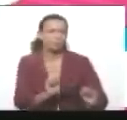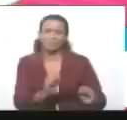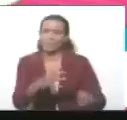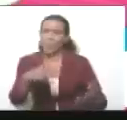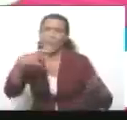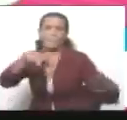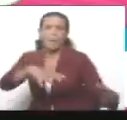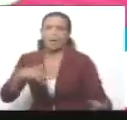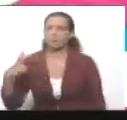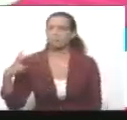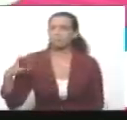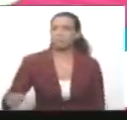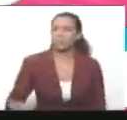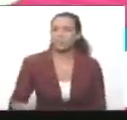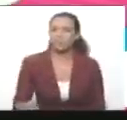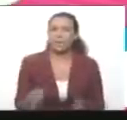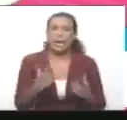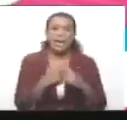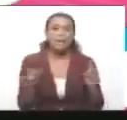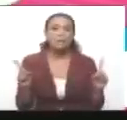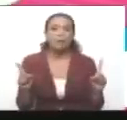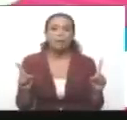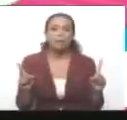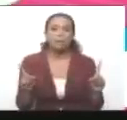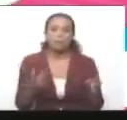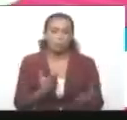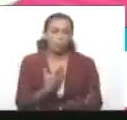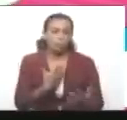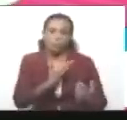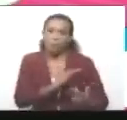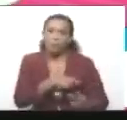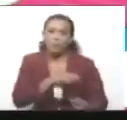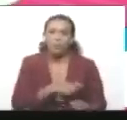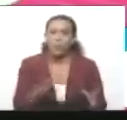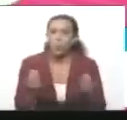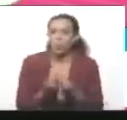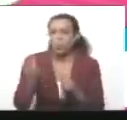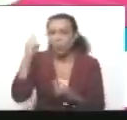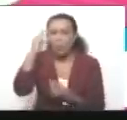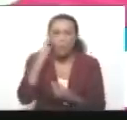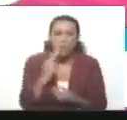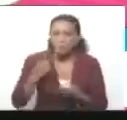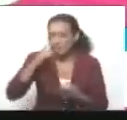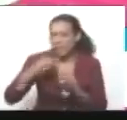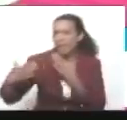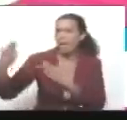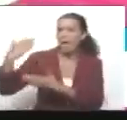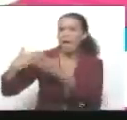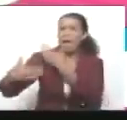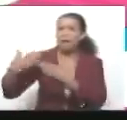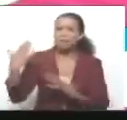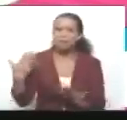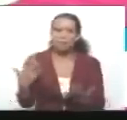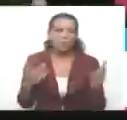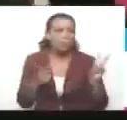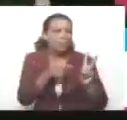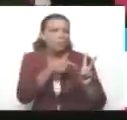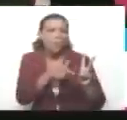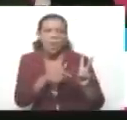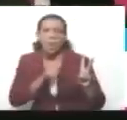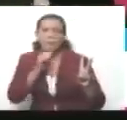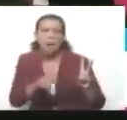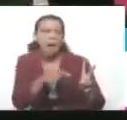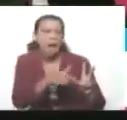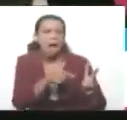excelencia de América Latina liberamos toda la América con el ejército libertador tratan de ponernos